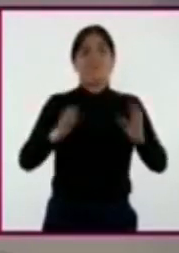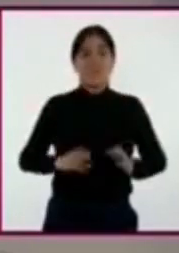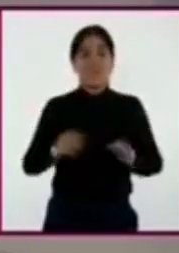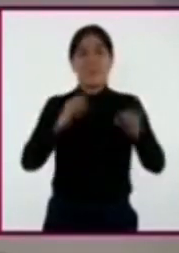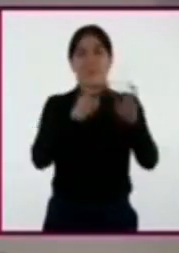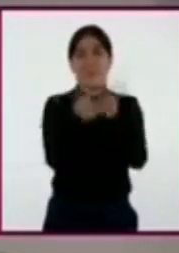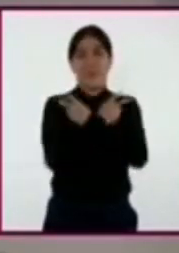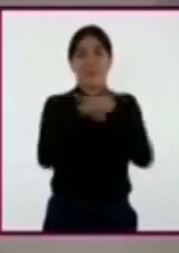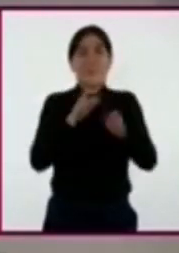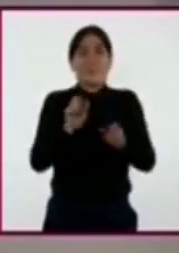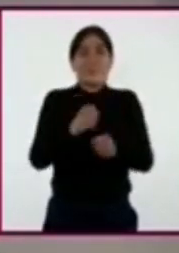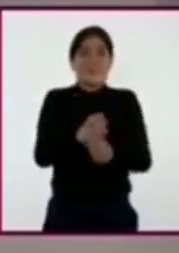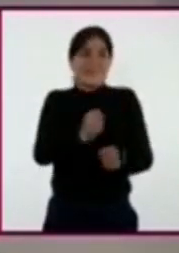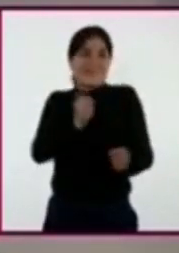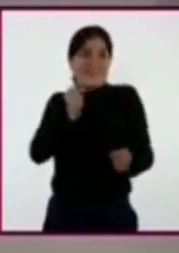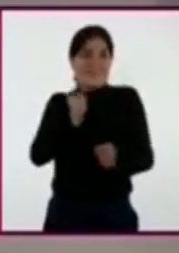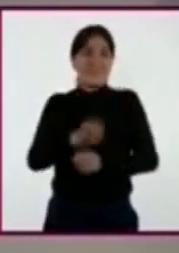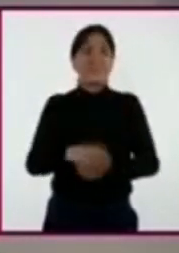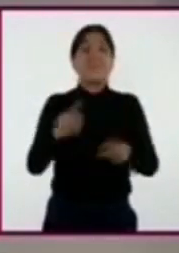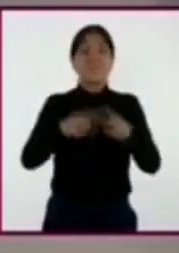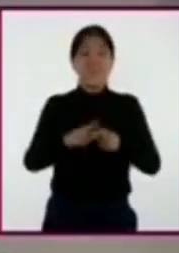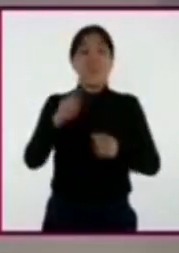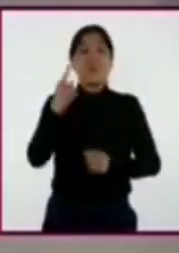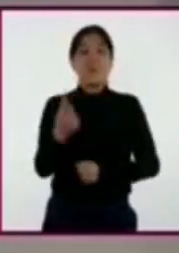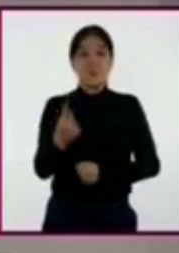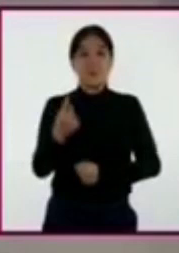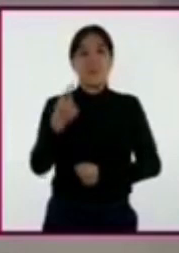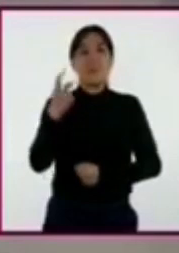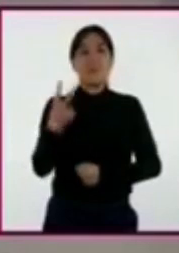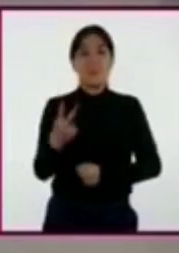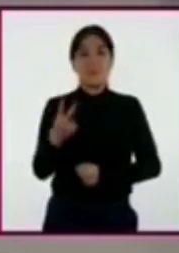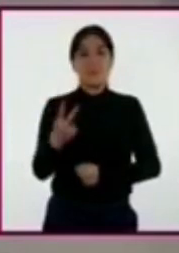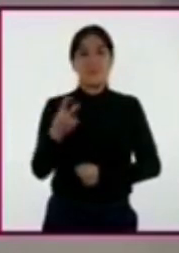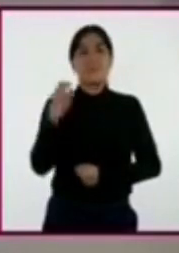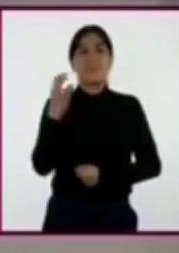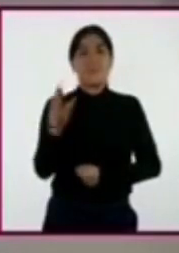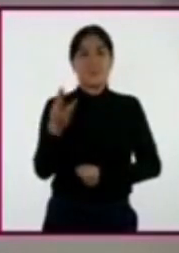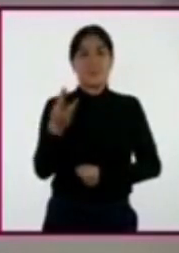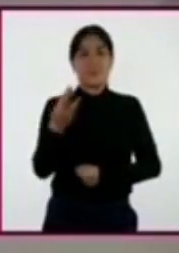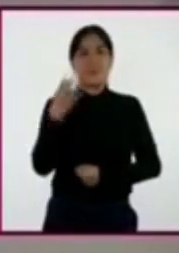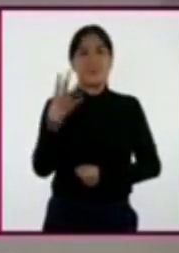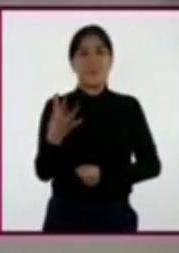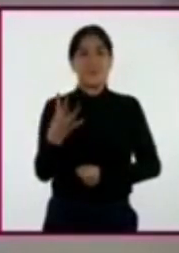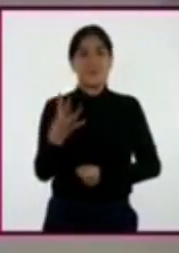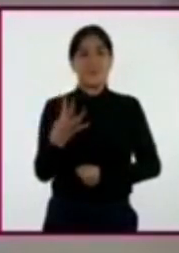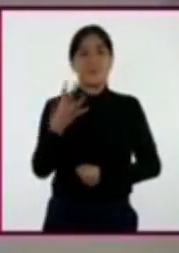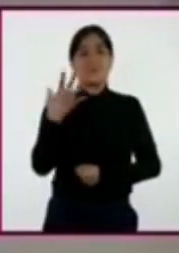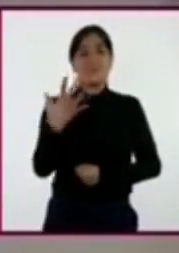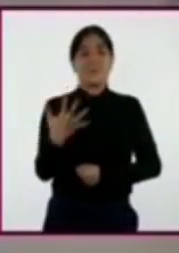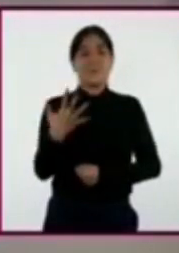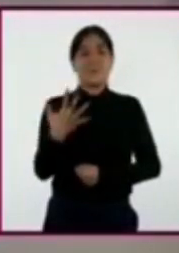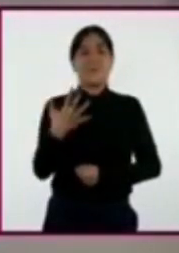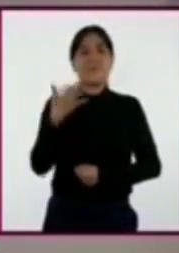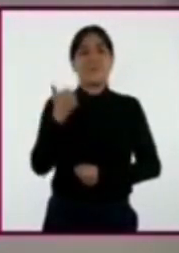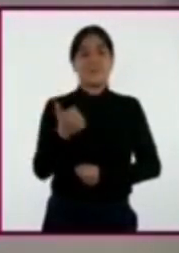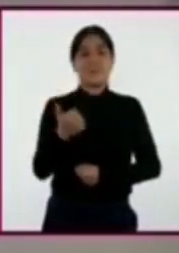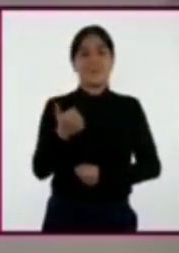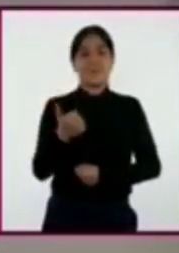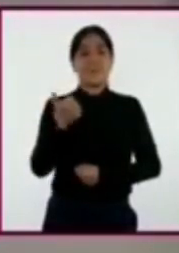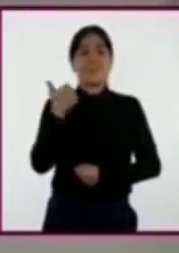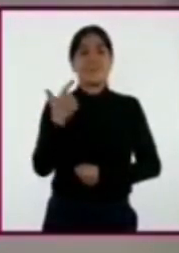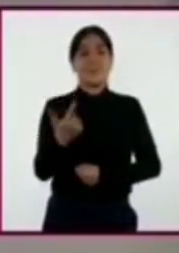se alarguen. Empezamos y 1, 2, 3, 4, 5,